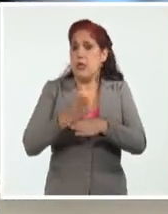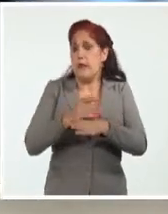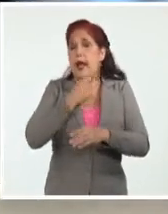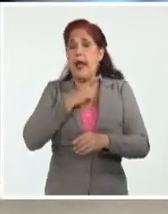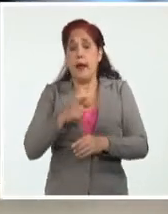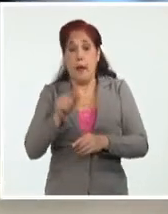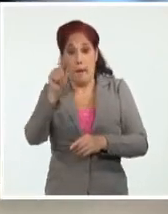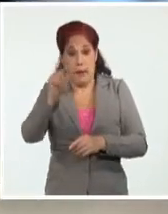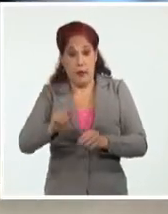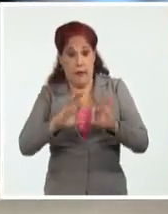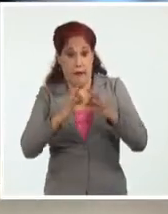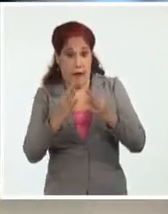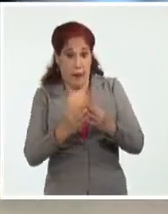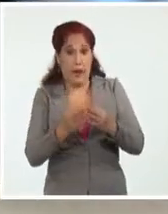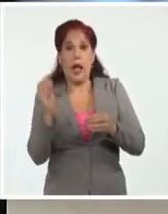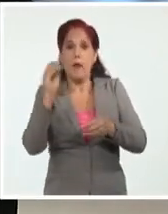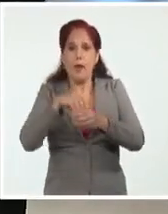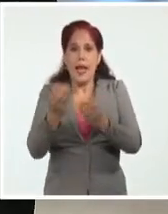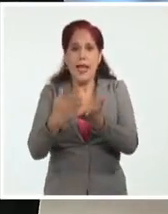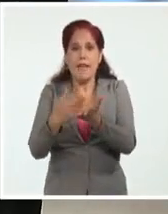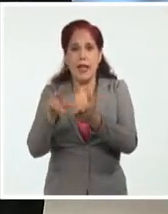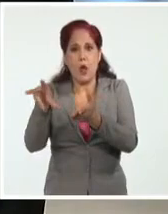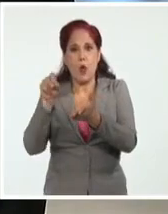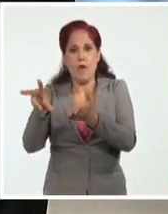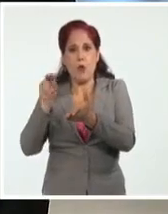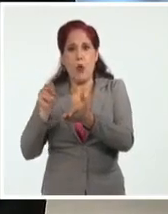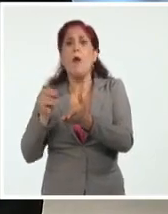núcleos excepcionales que se sigan constituyendo no vayan a tener la